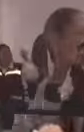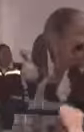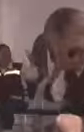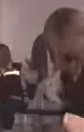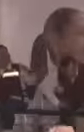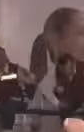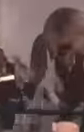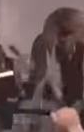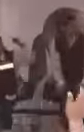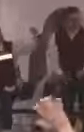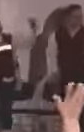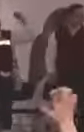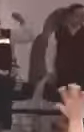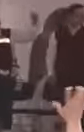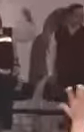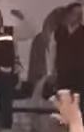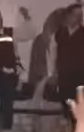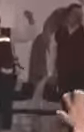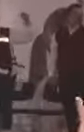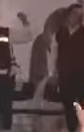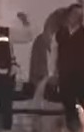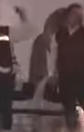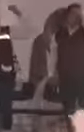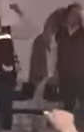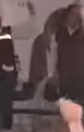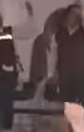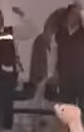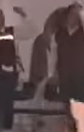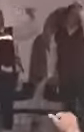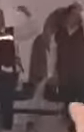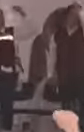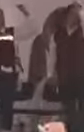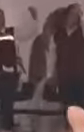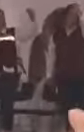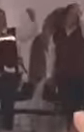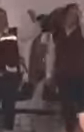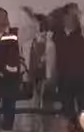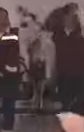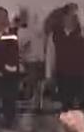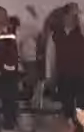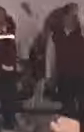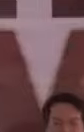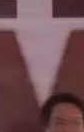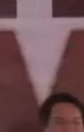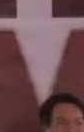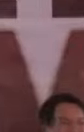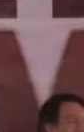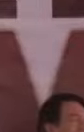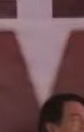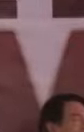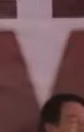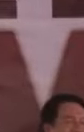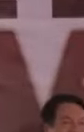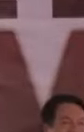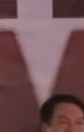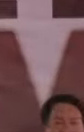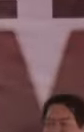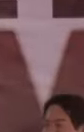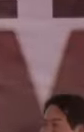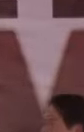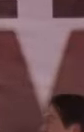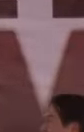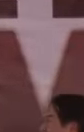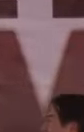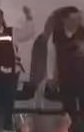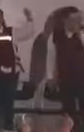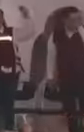un honor estar con Claudia hoy. Es un honor estar con Claudia hoy. Es